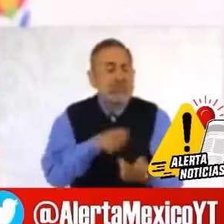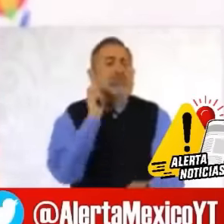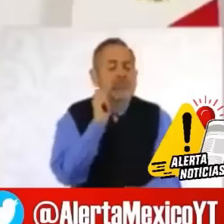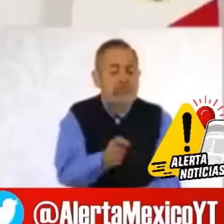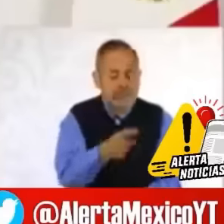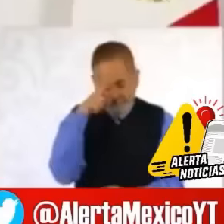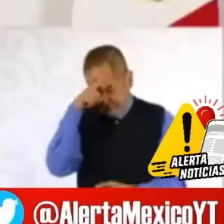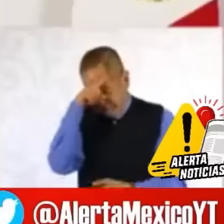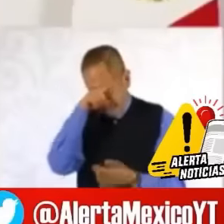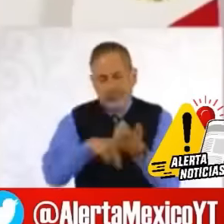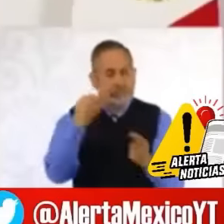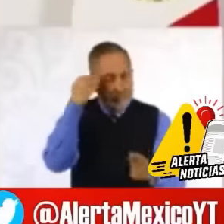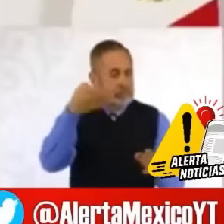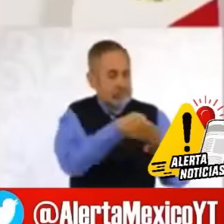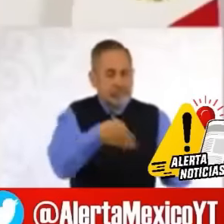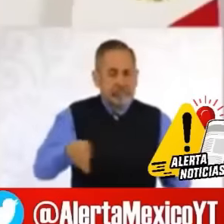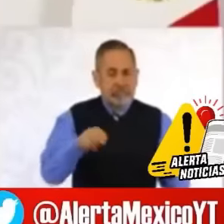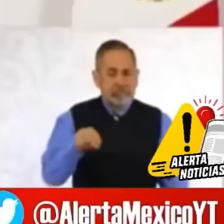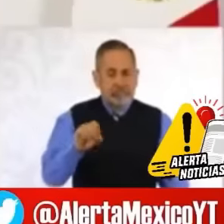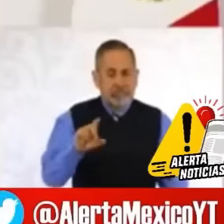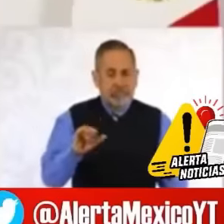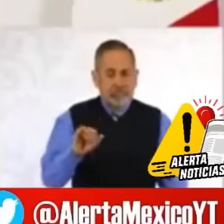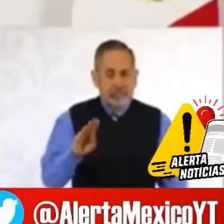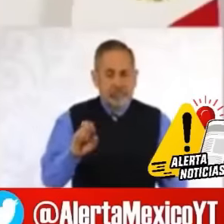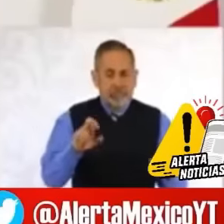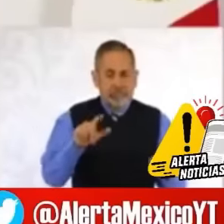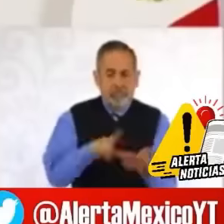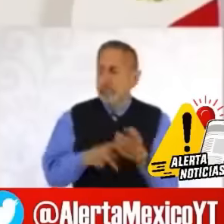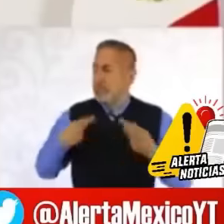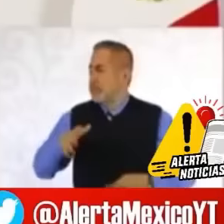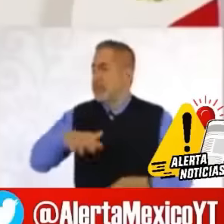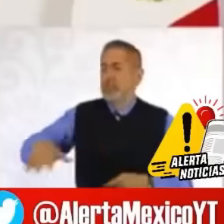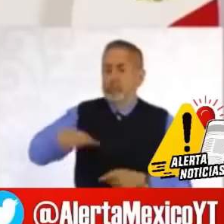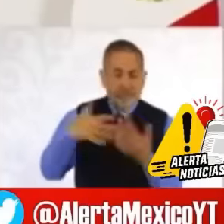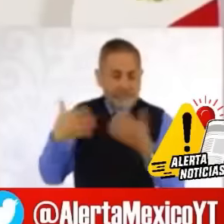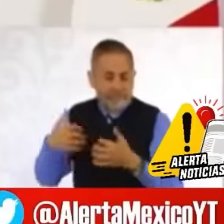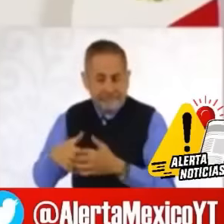ese periodo neoliberal de venta de las empresas del pueblo de México,